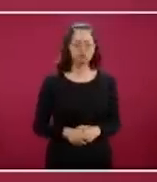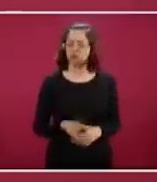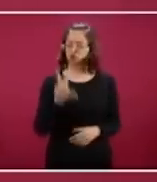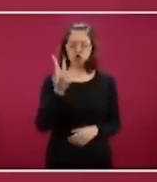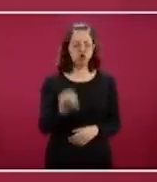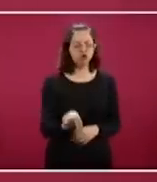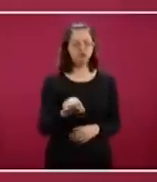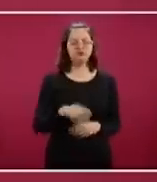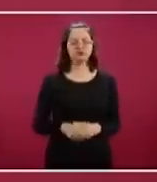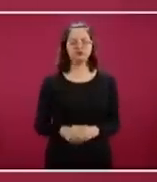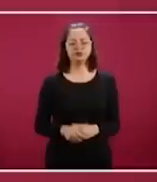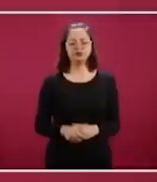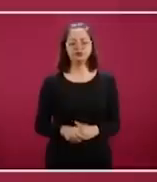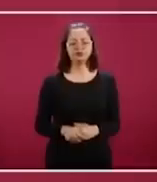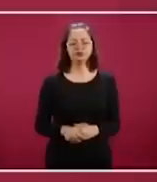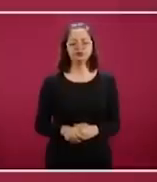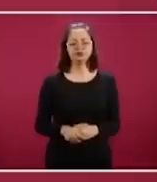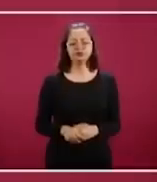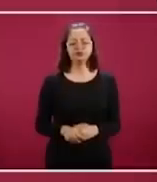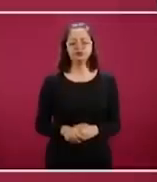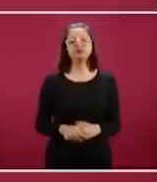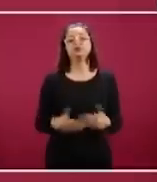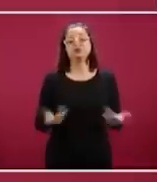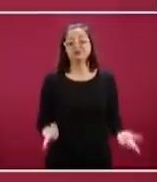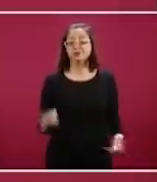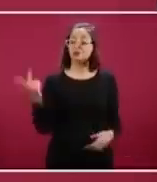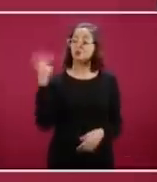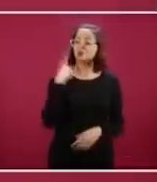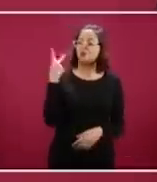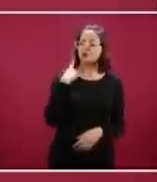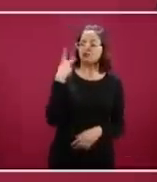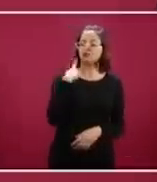Además, para eso es la política,